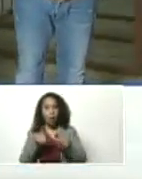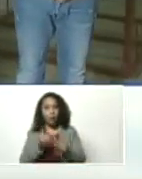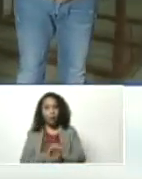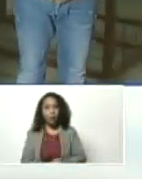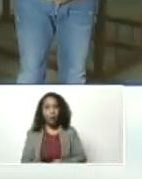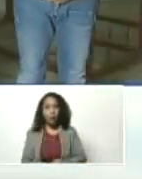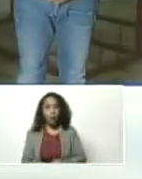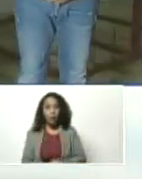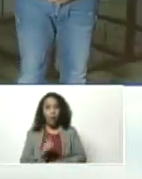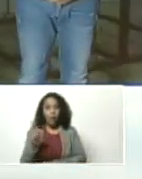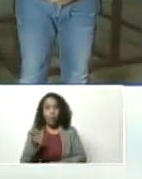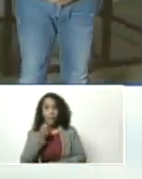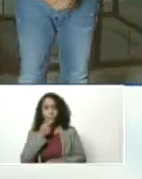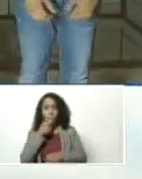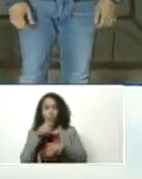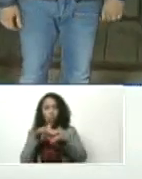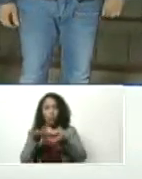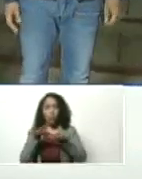Tintorero es una belleza.